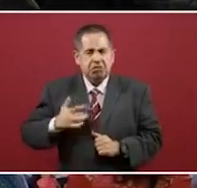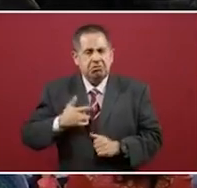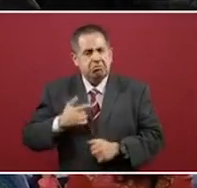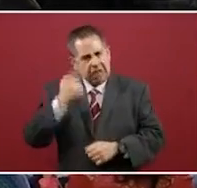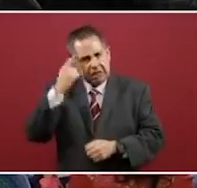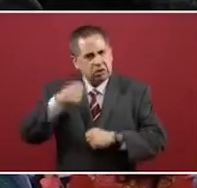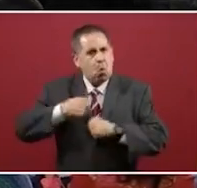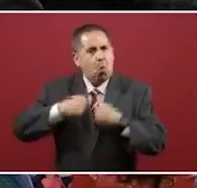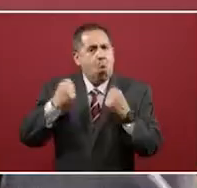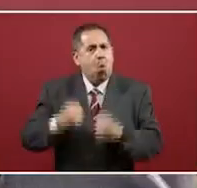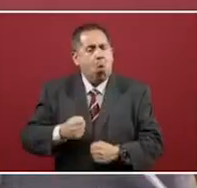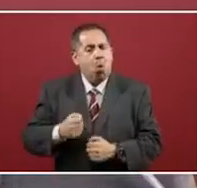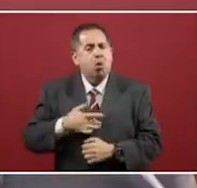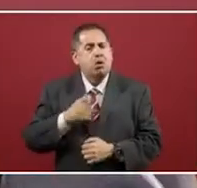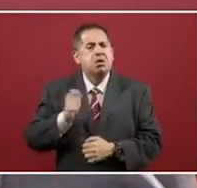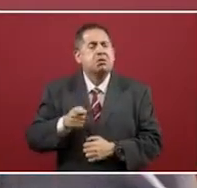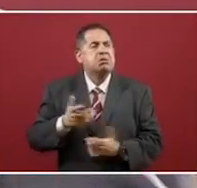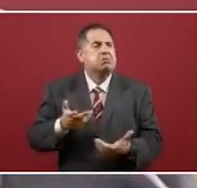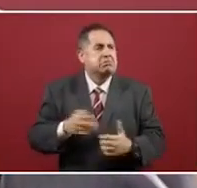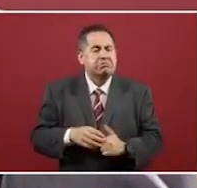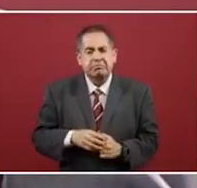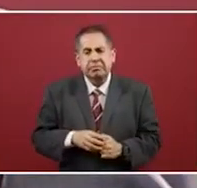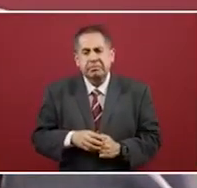seguro que sin